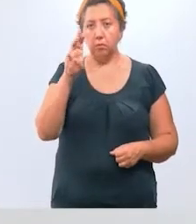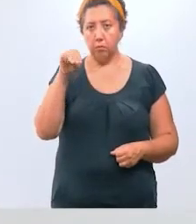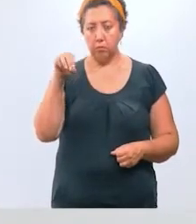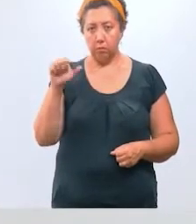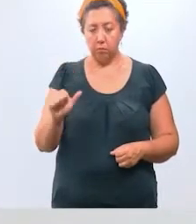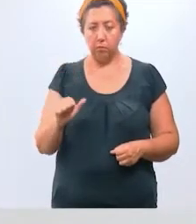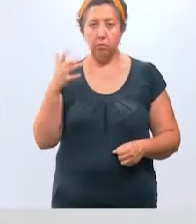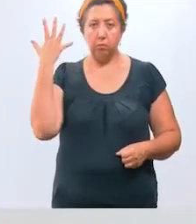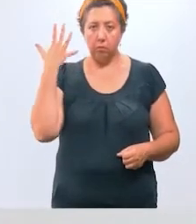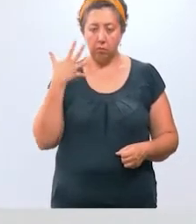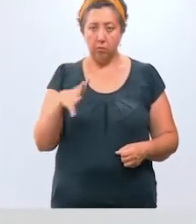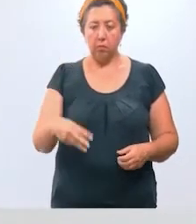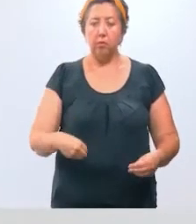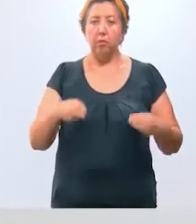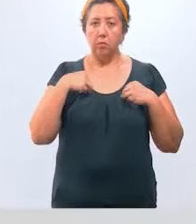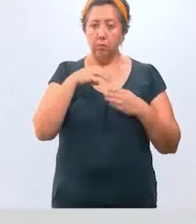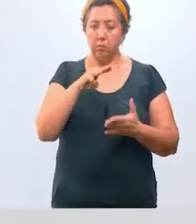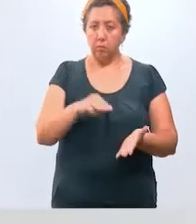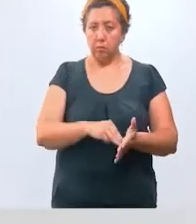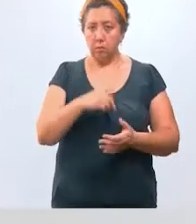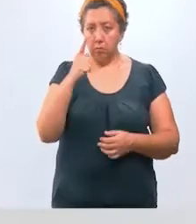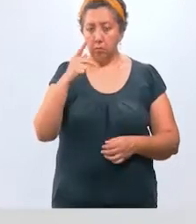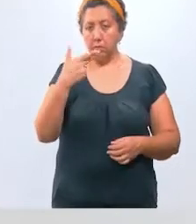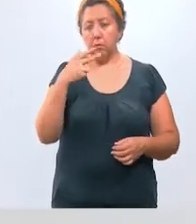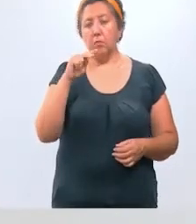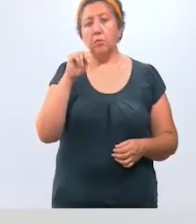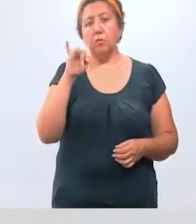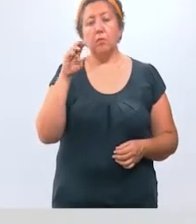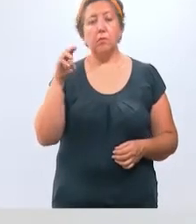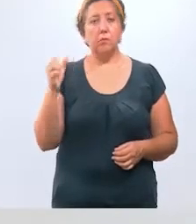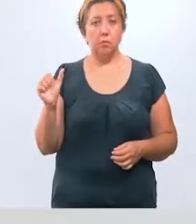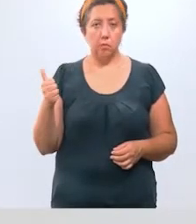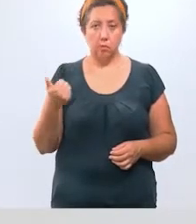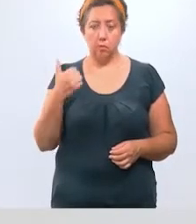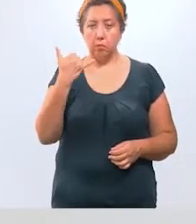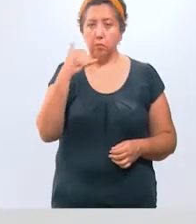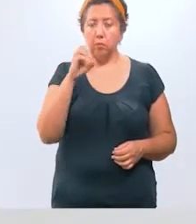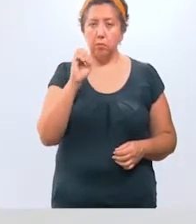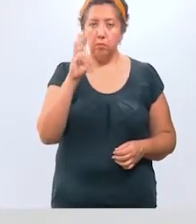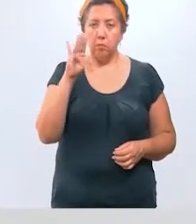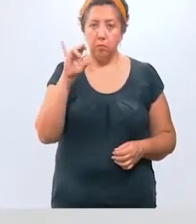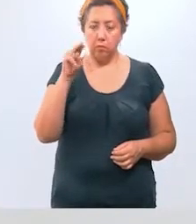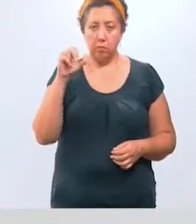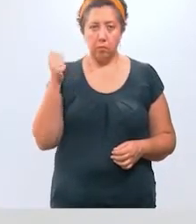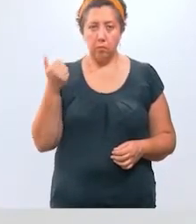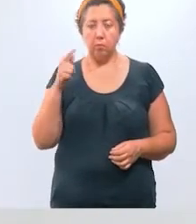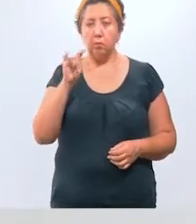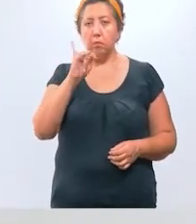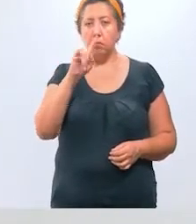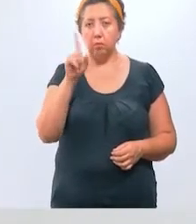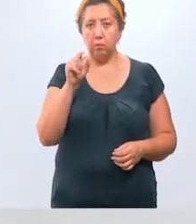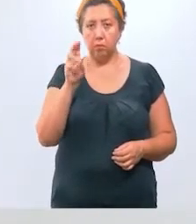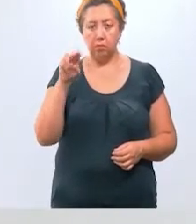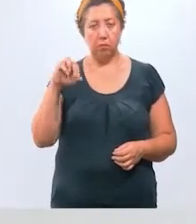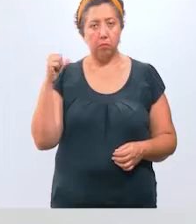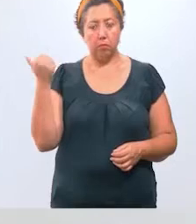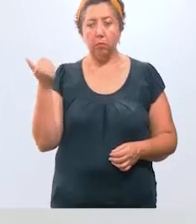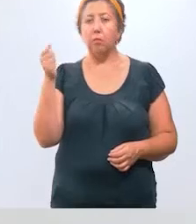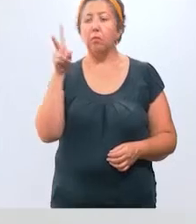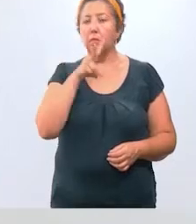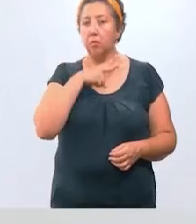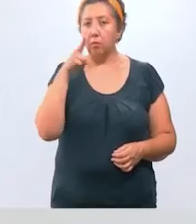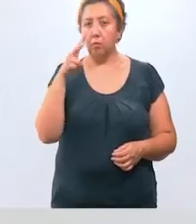asma. 10 residían en Mérida, 1 en Junucmá, 1 en Yobaín, 1 en Tizimín, 1 en